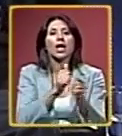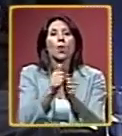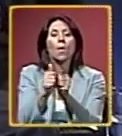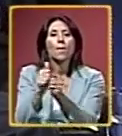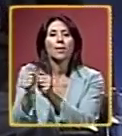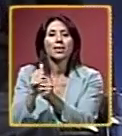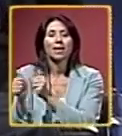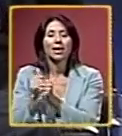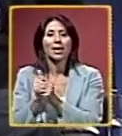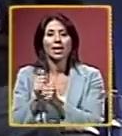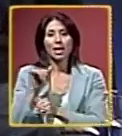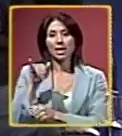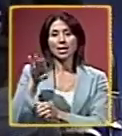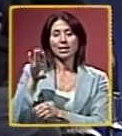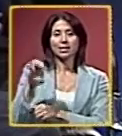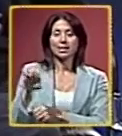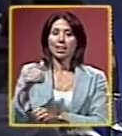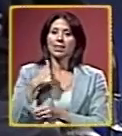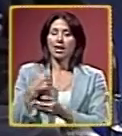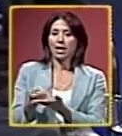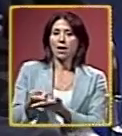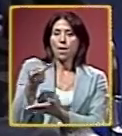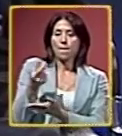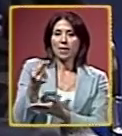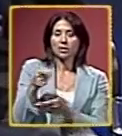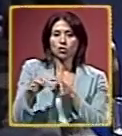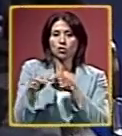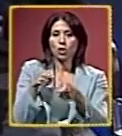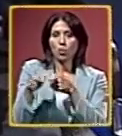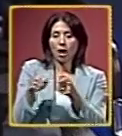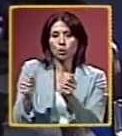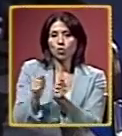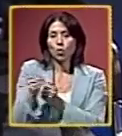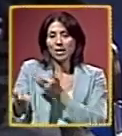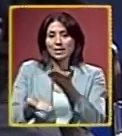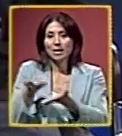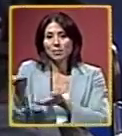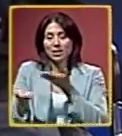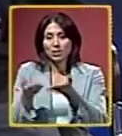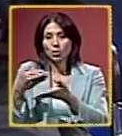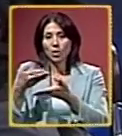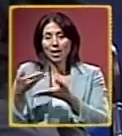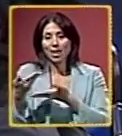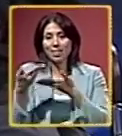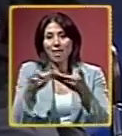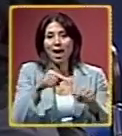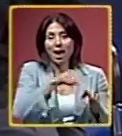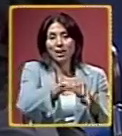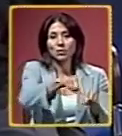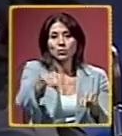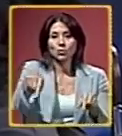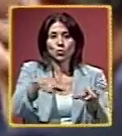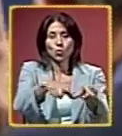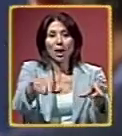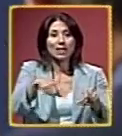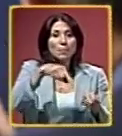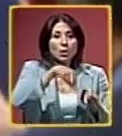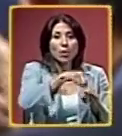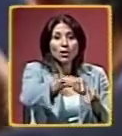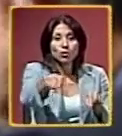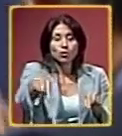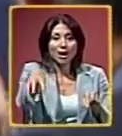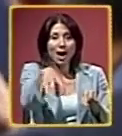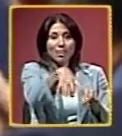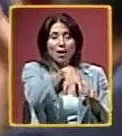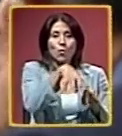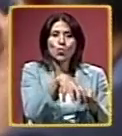tiene precios regulados en cuanto al servicio que da a cada uno de esos cafés internet, pero ellos compiten en precio, cada uno de ellos